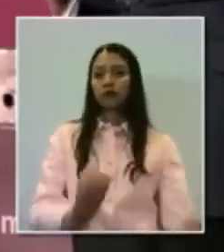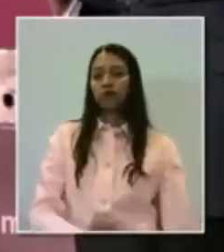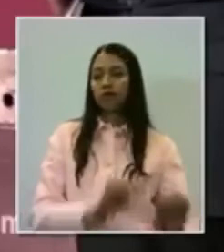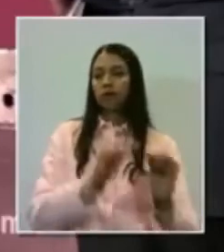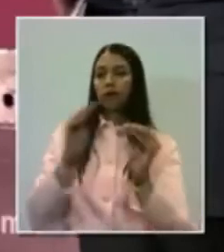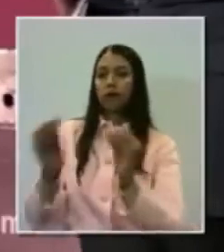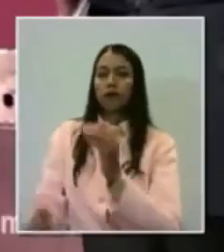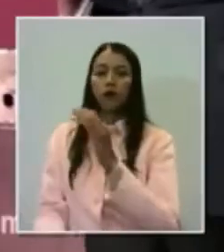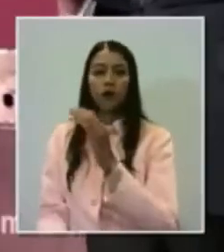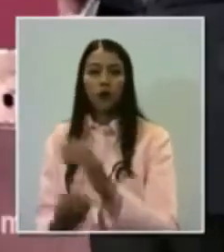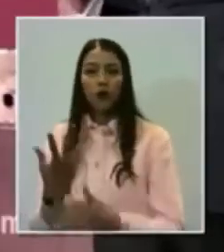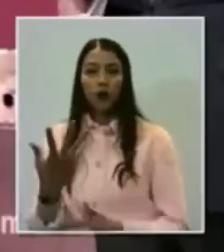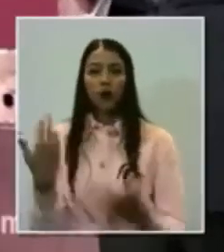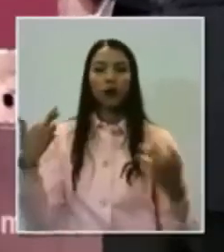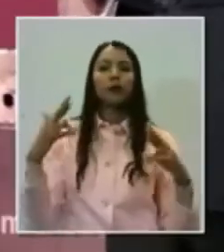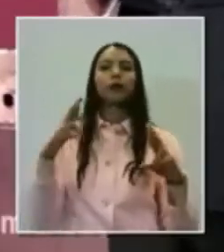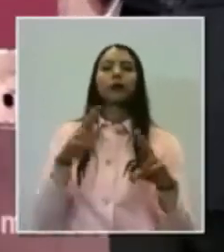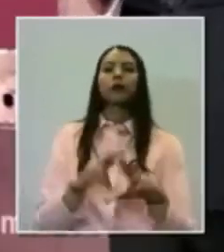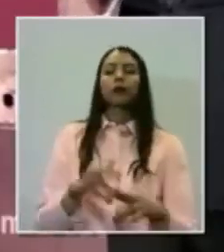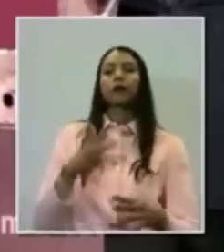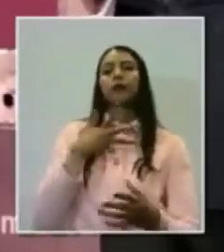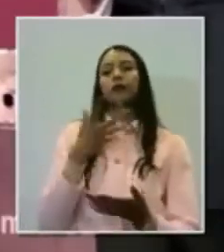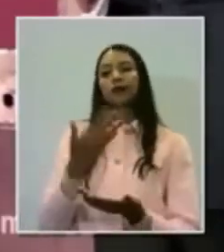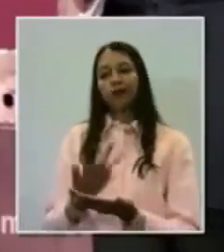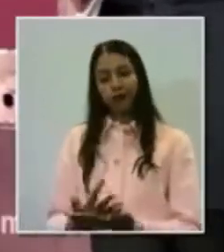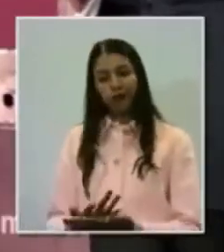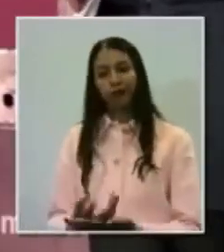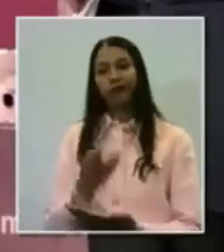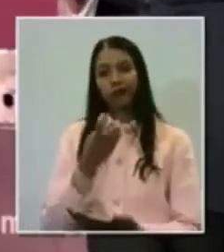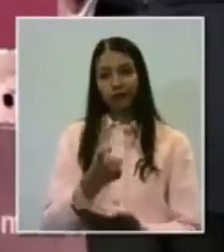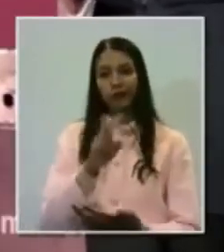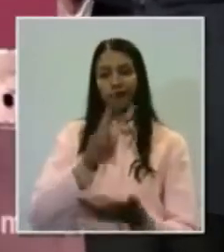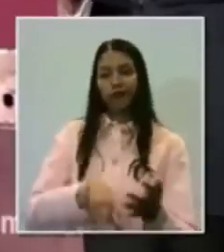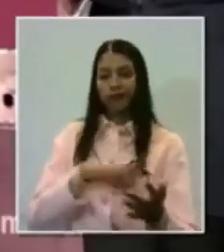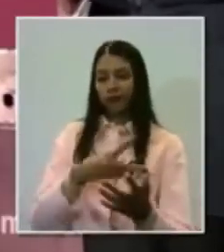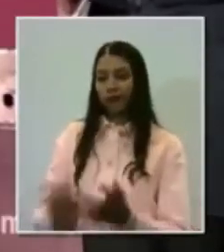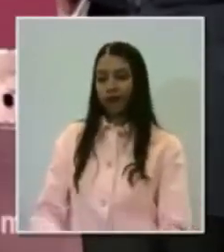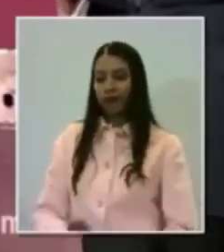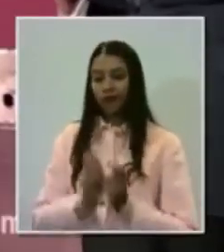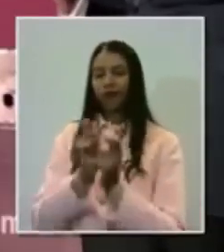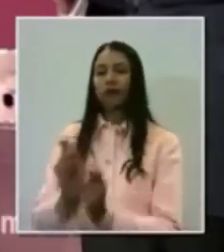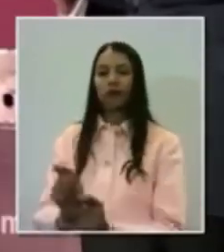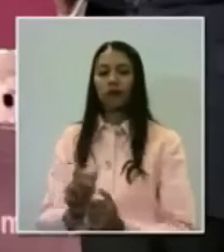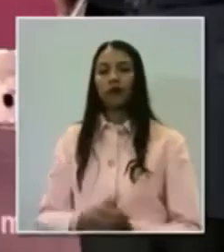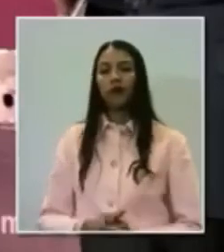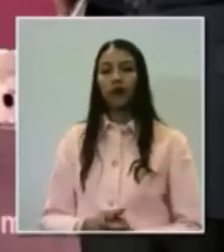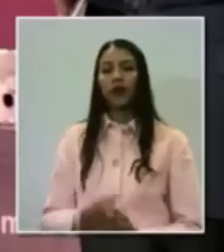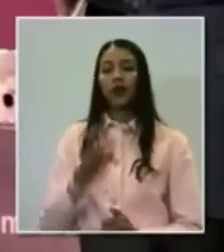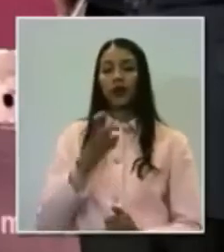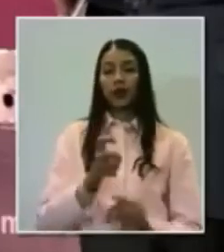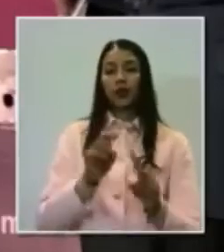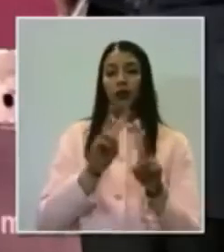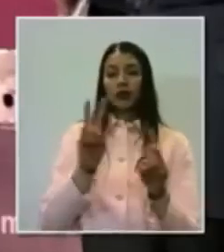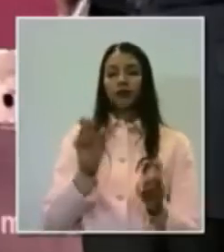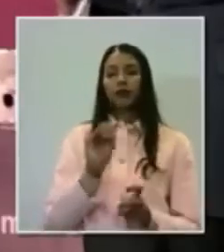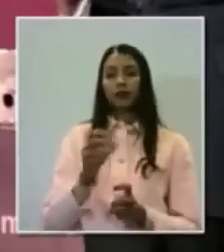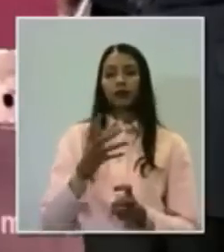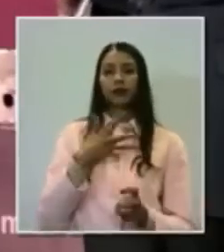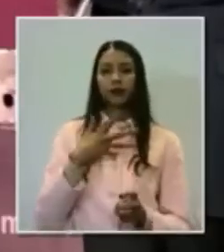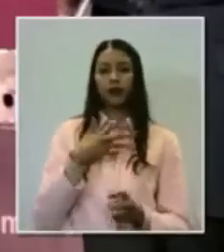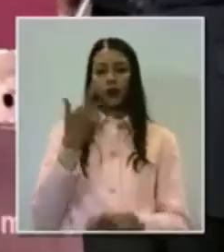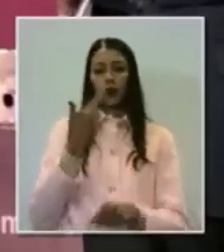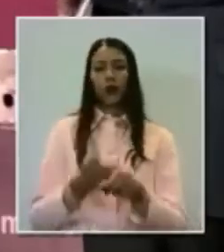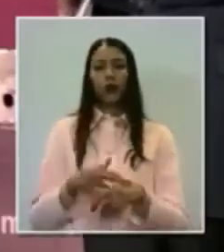los nuevos maestros que están en espera justamente de estas asignaciones. En este sentido, sí tenemos una